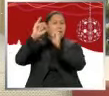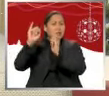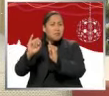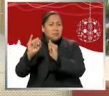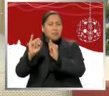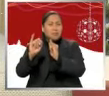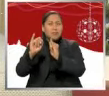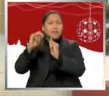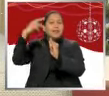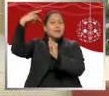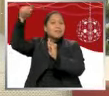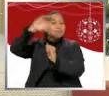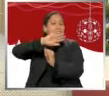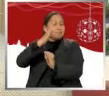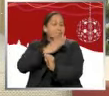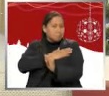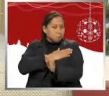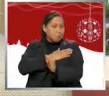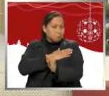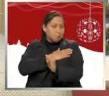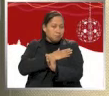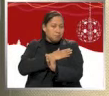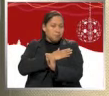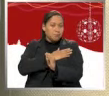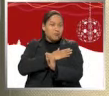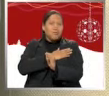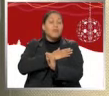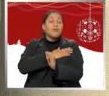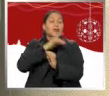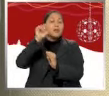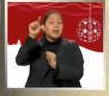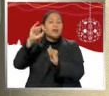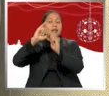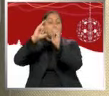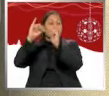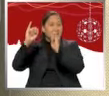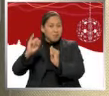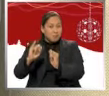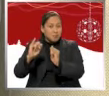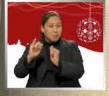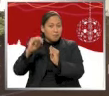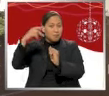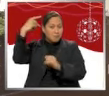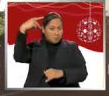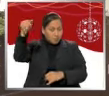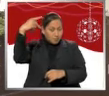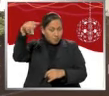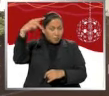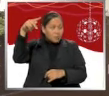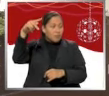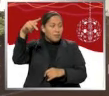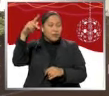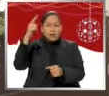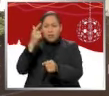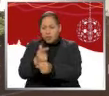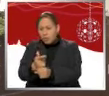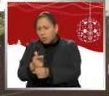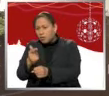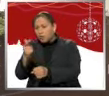de las vírgenes españolas, son vírgenes que las